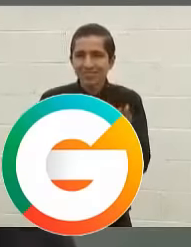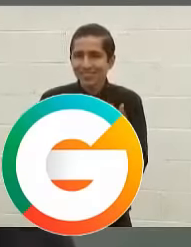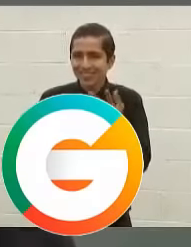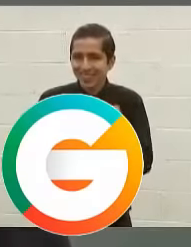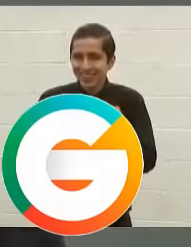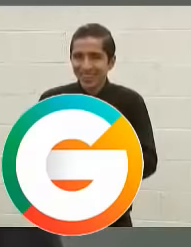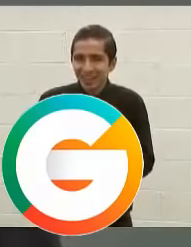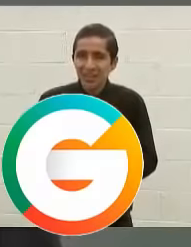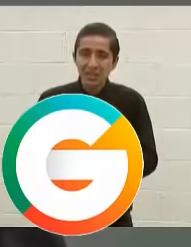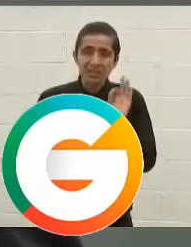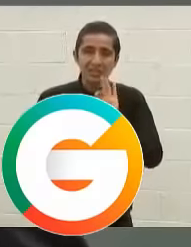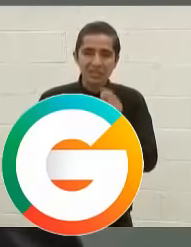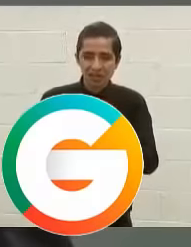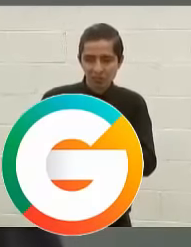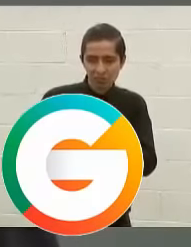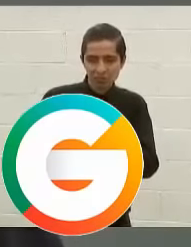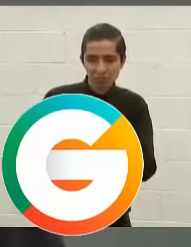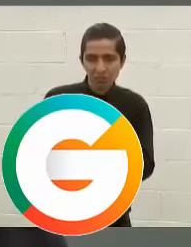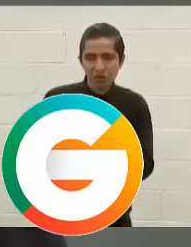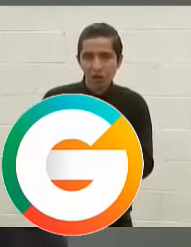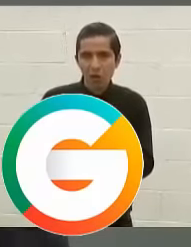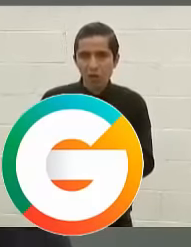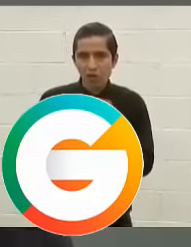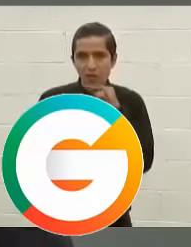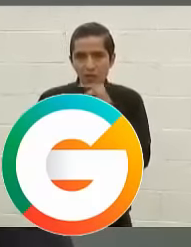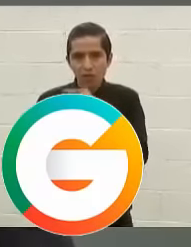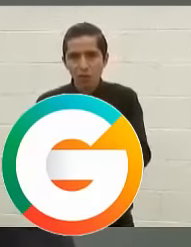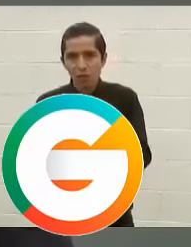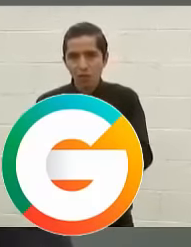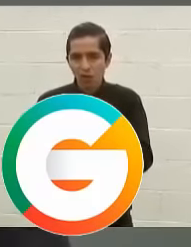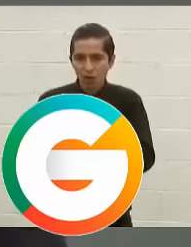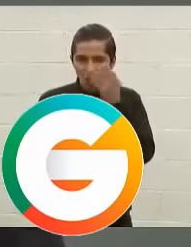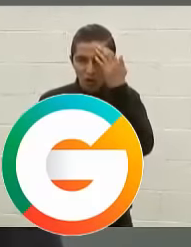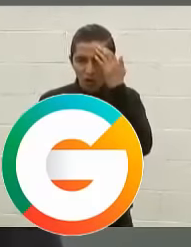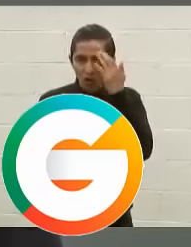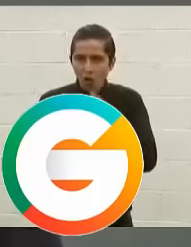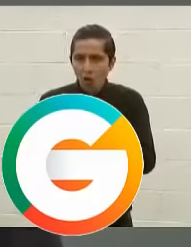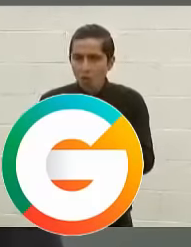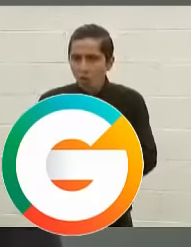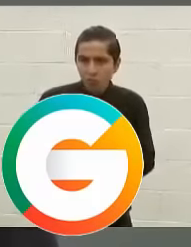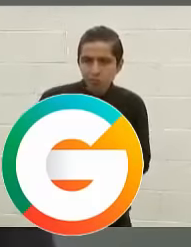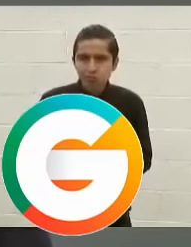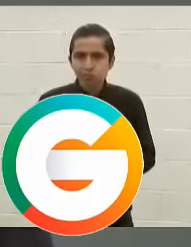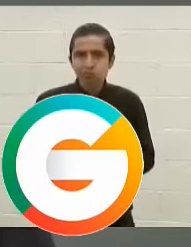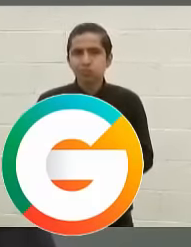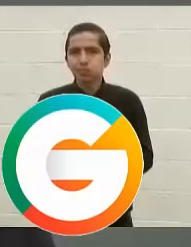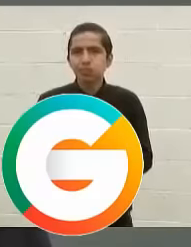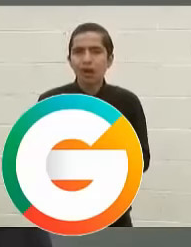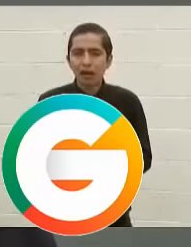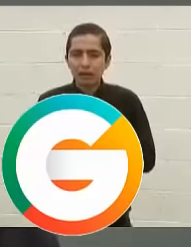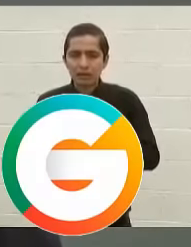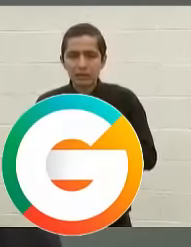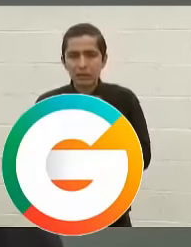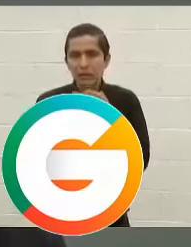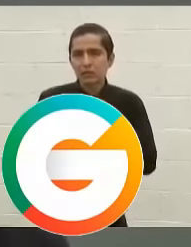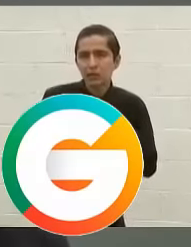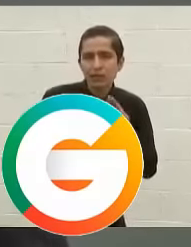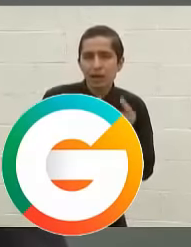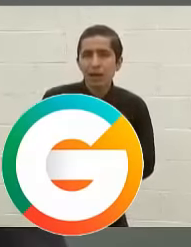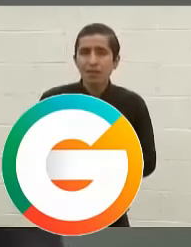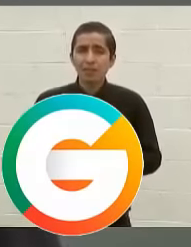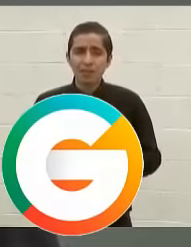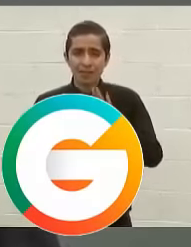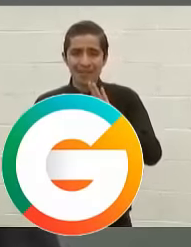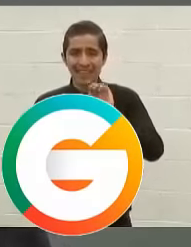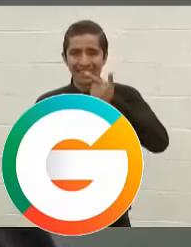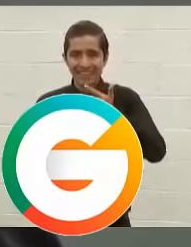una filtración y de que tuvieran conocimiento de la ruta del secretario. La Fiscalía General de